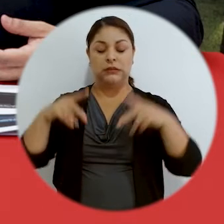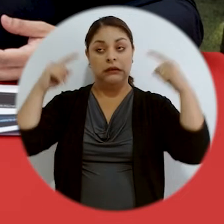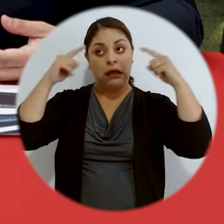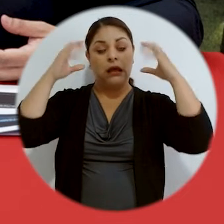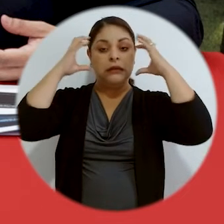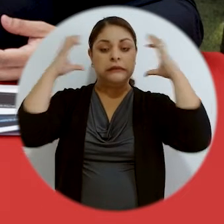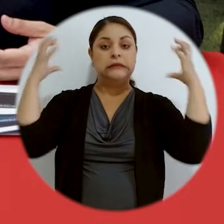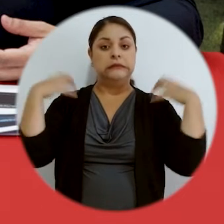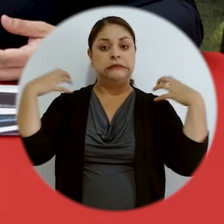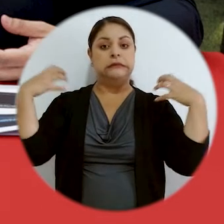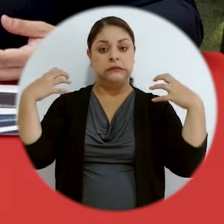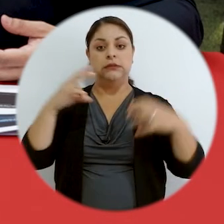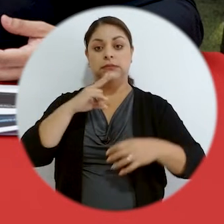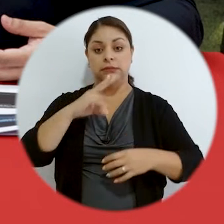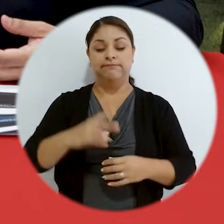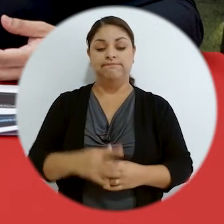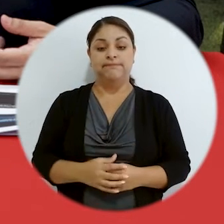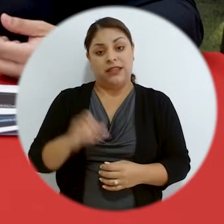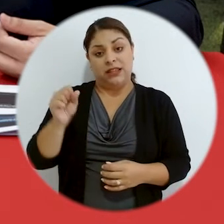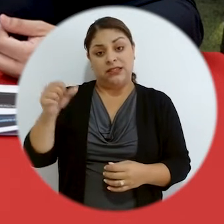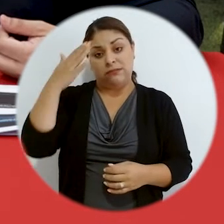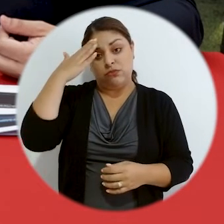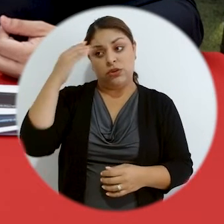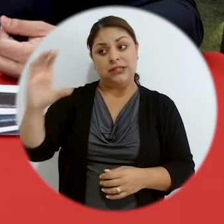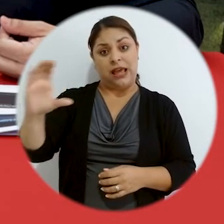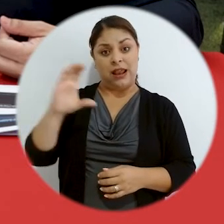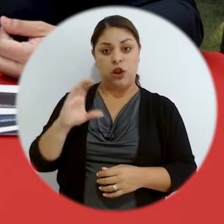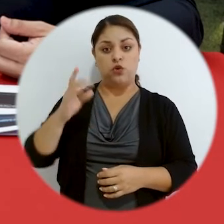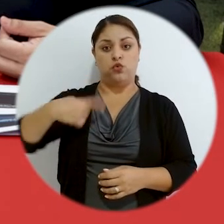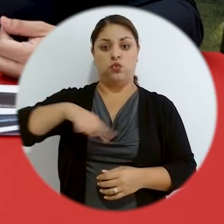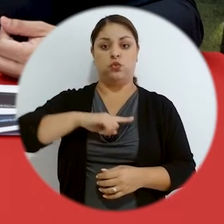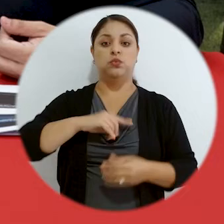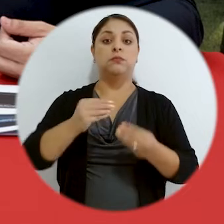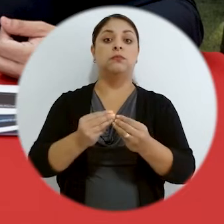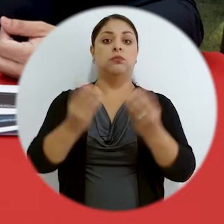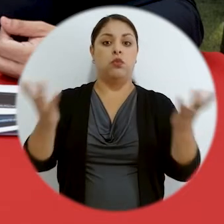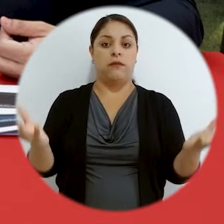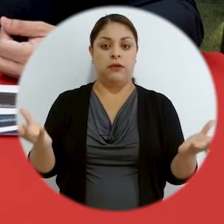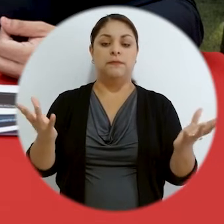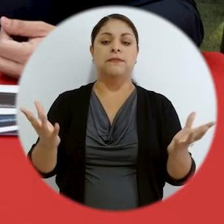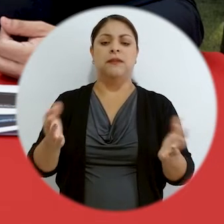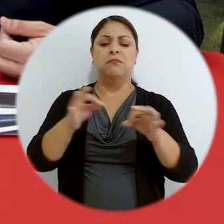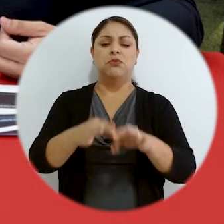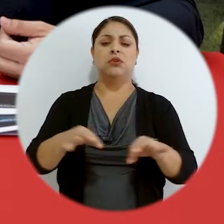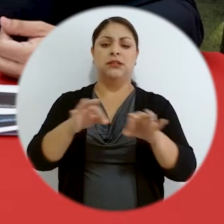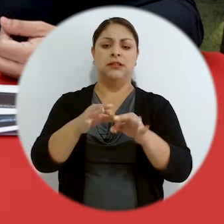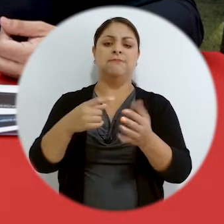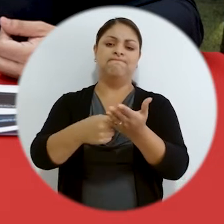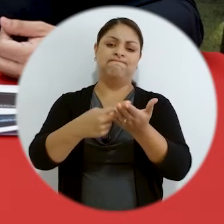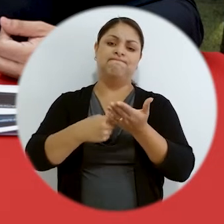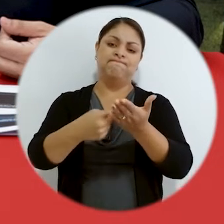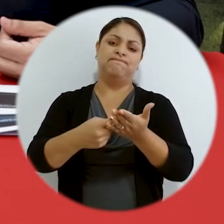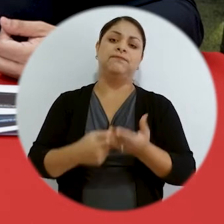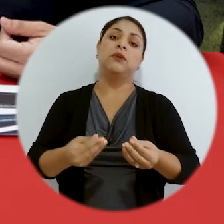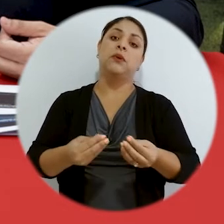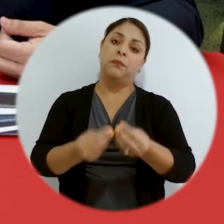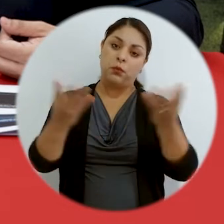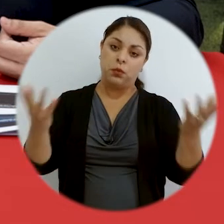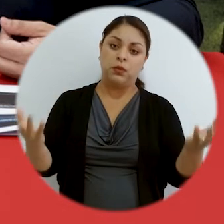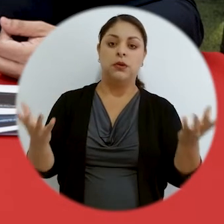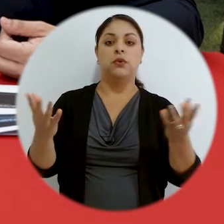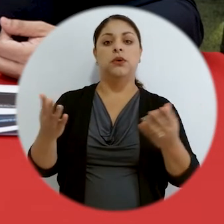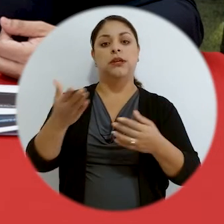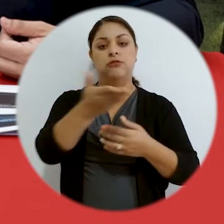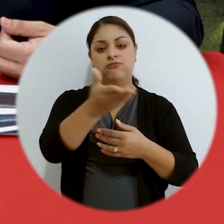eso nuestros salarios son públicos y la idea es contribuir a este debate público, aportar valor a